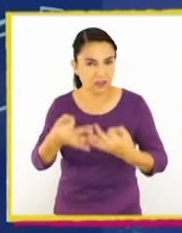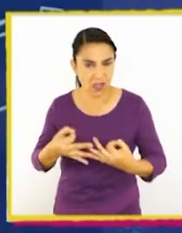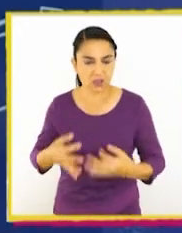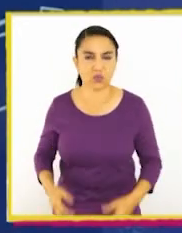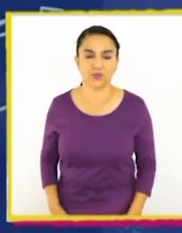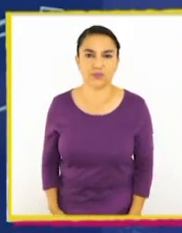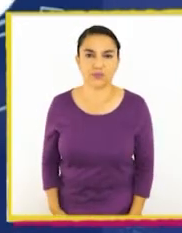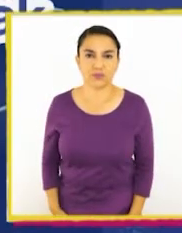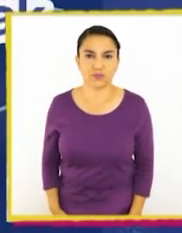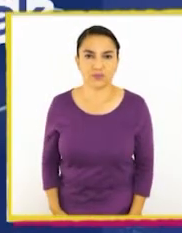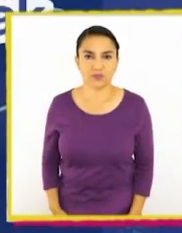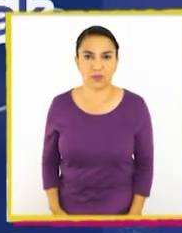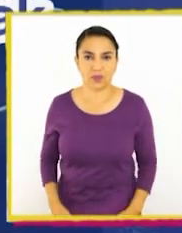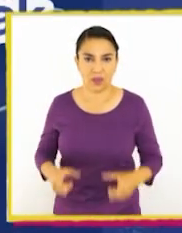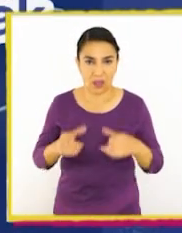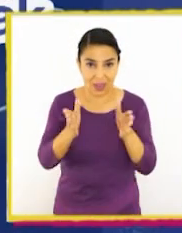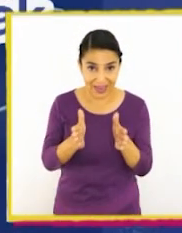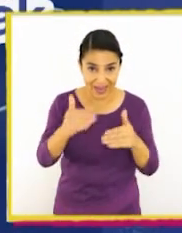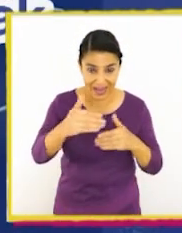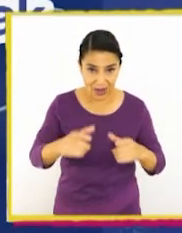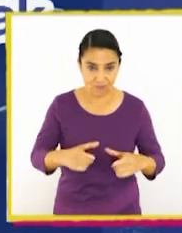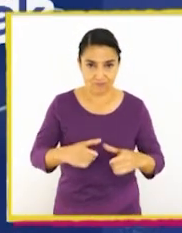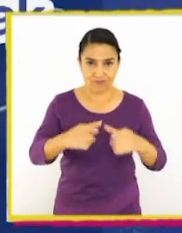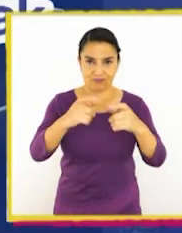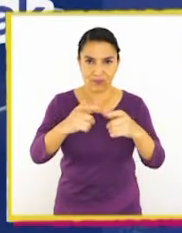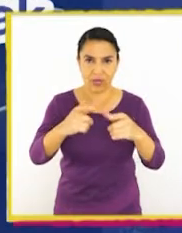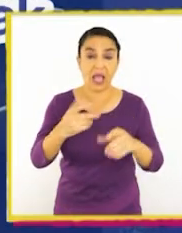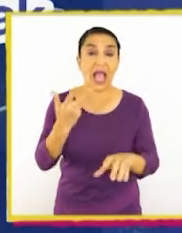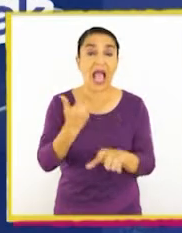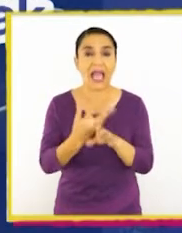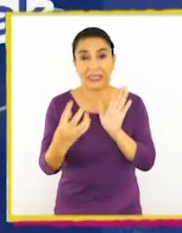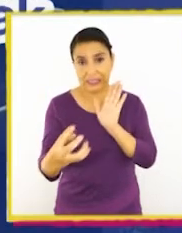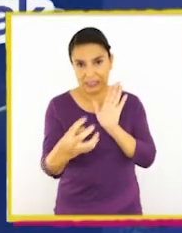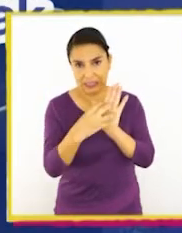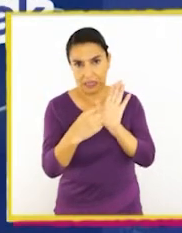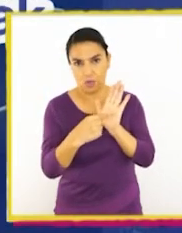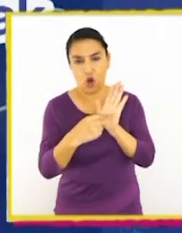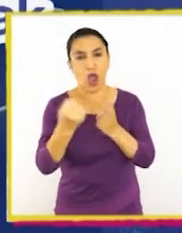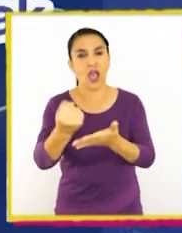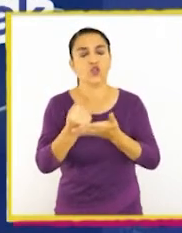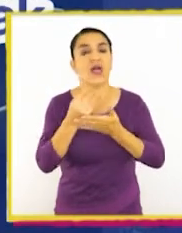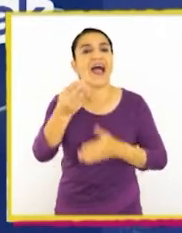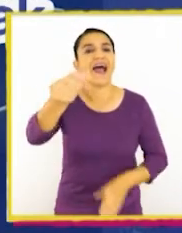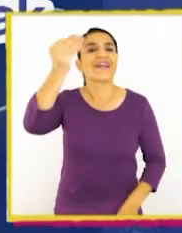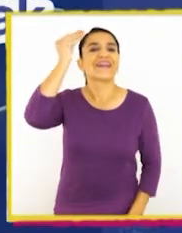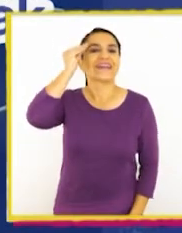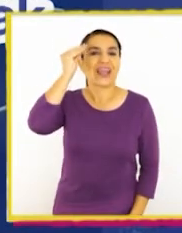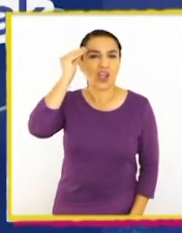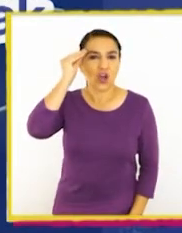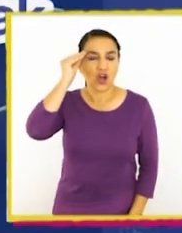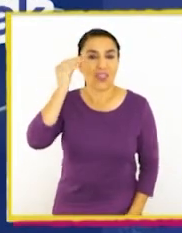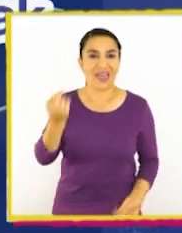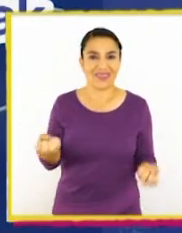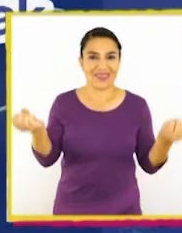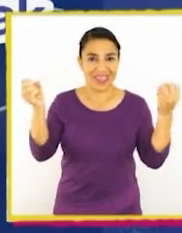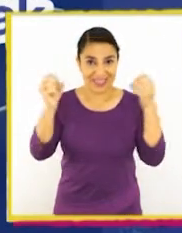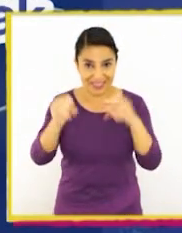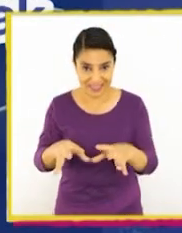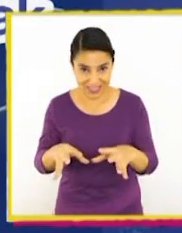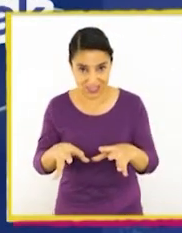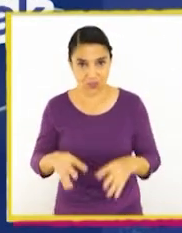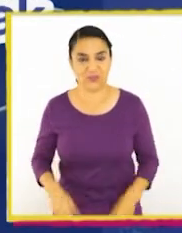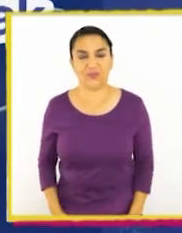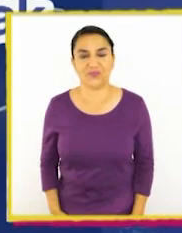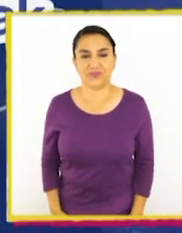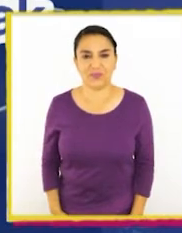¡Exacto! El Tetra Pak. En este caso, tenemos un símbolo que nos ayuda a recordar los desechos que son de